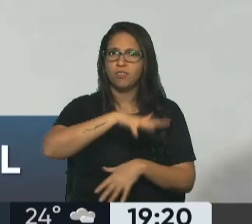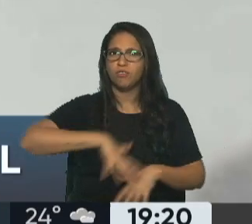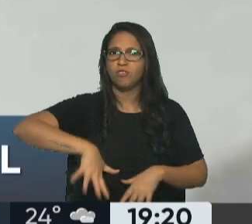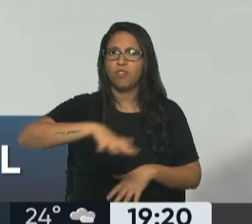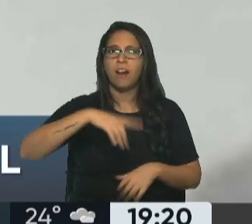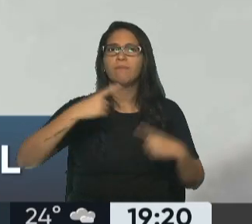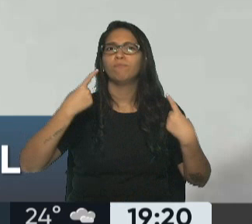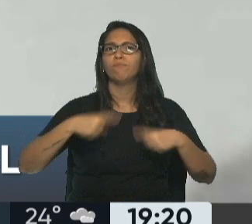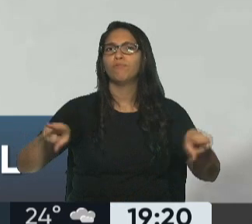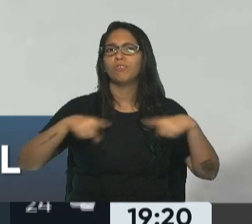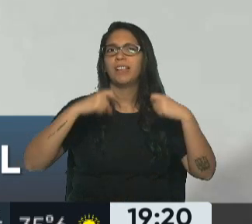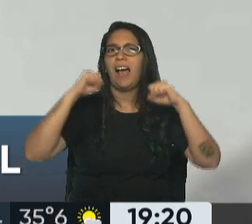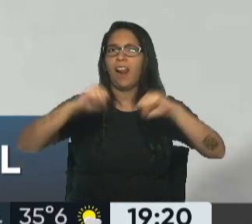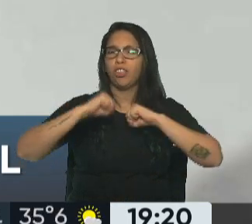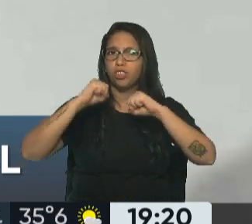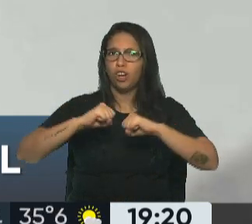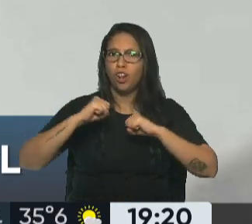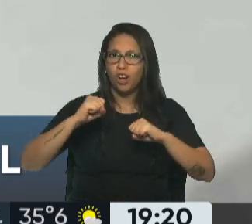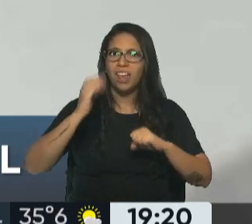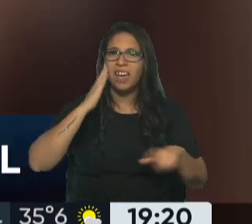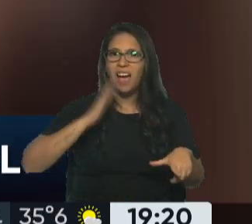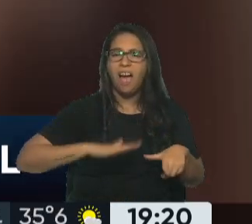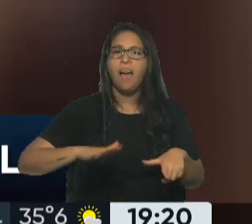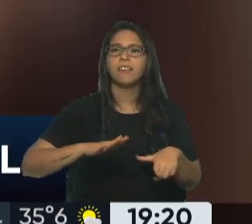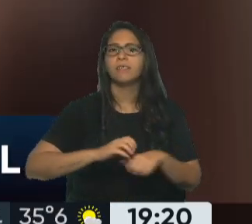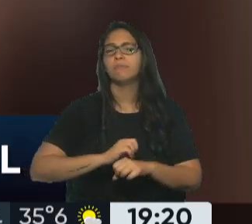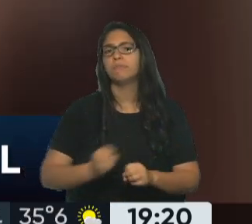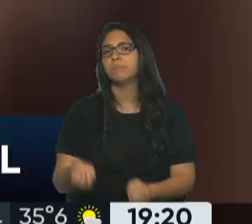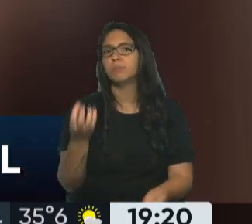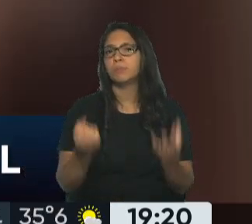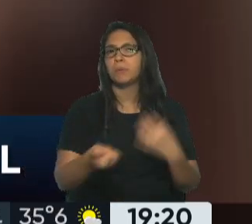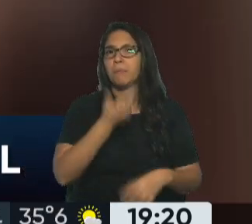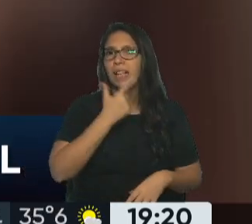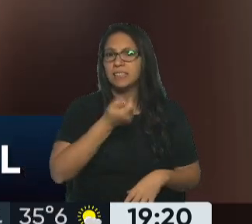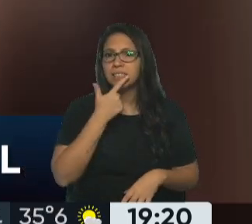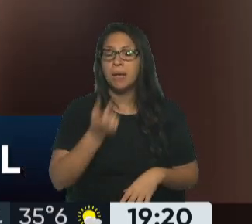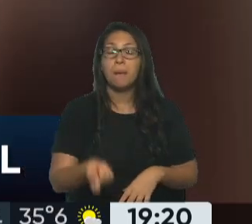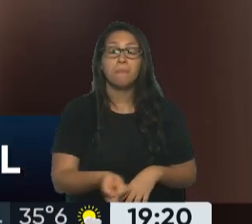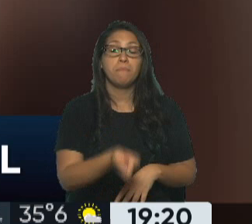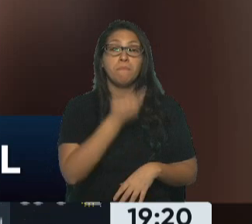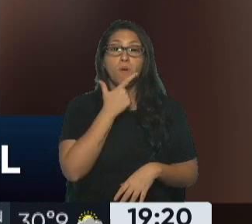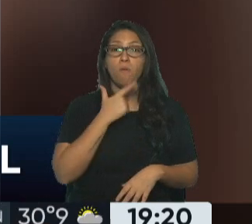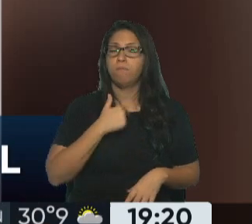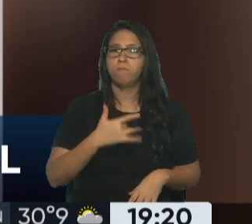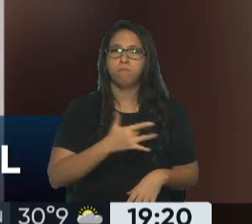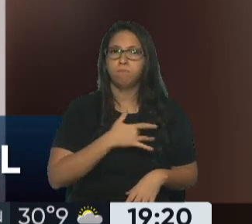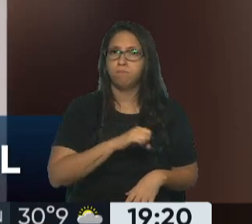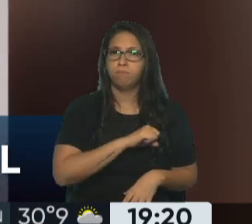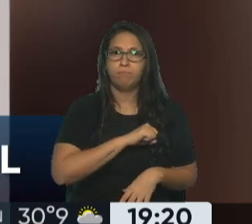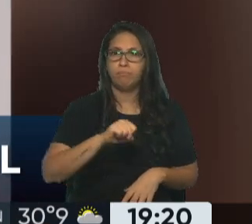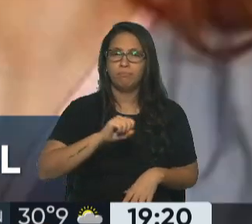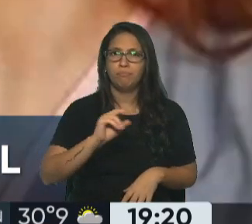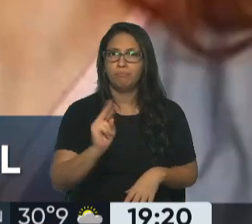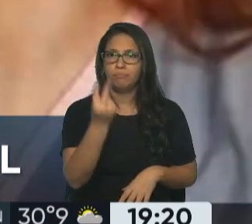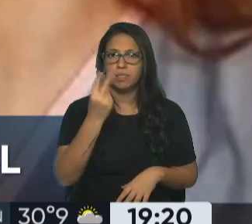Música electrónica y de pronto aparecen algunas pastillas y la pastilla la dio vuelta. El corazón no resistió y la piba se